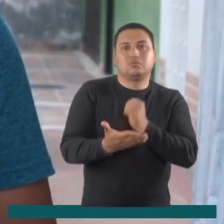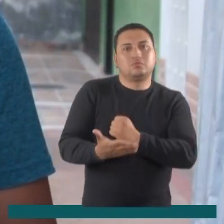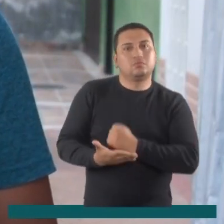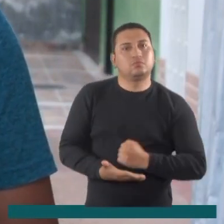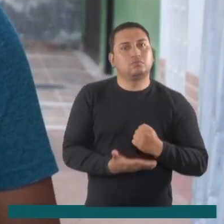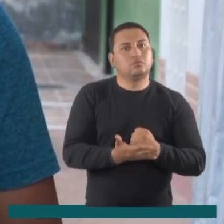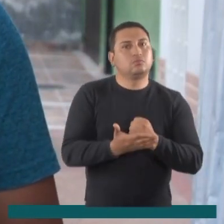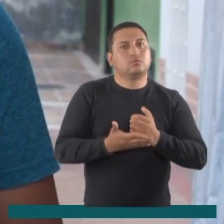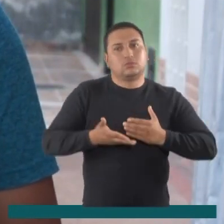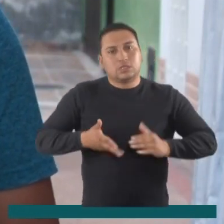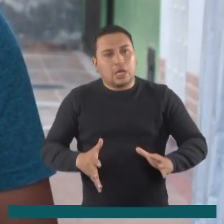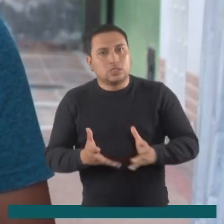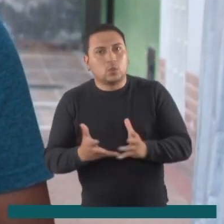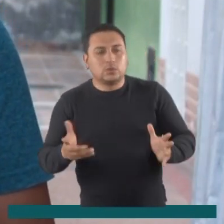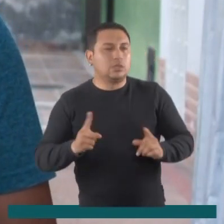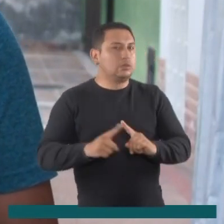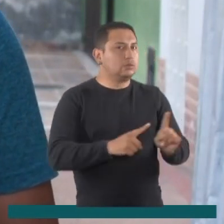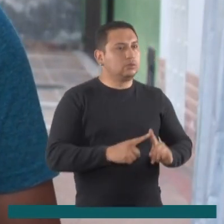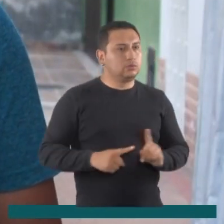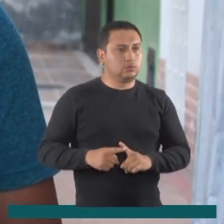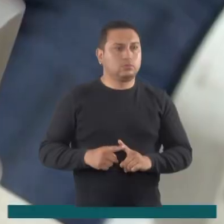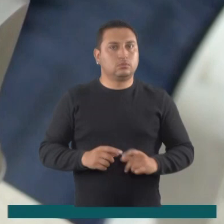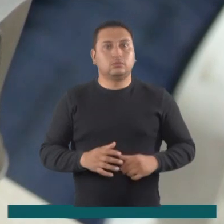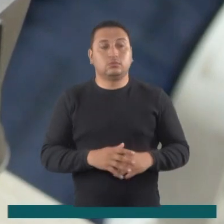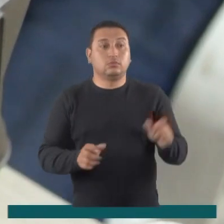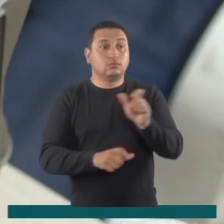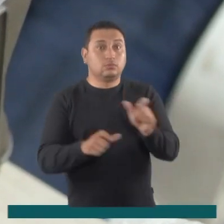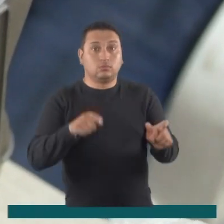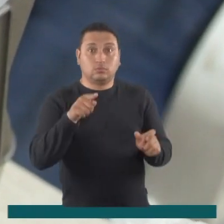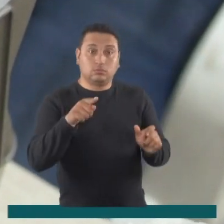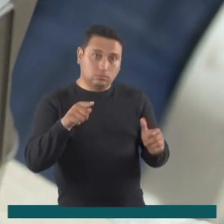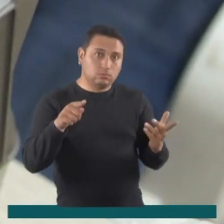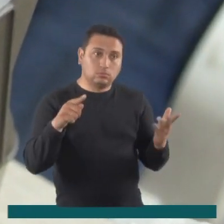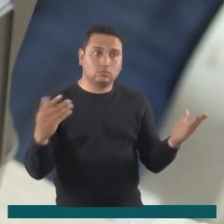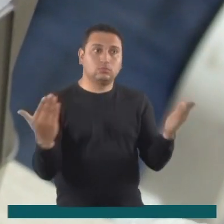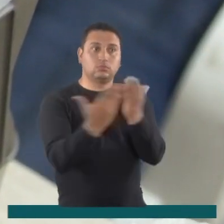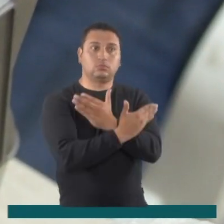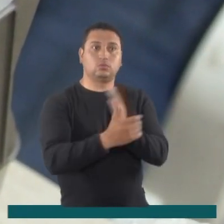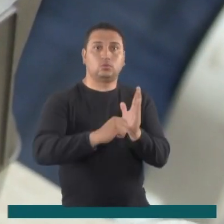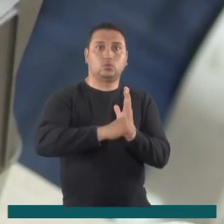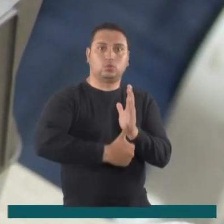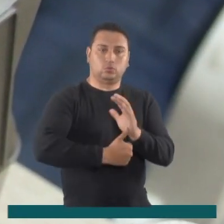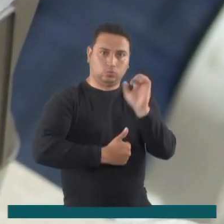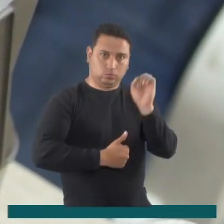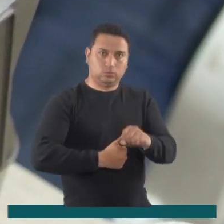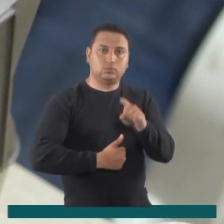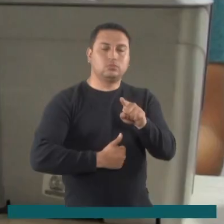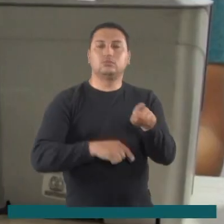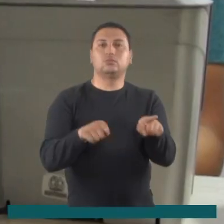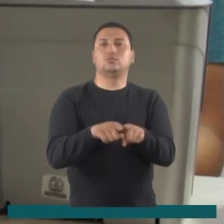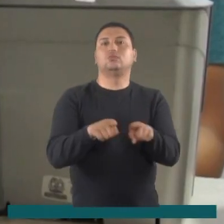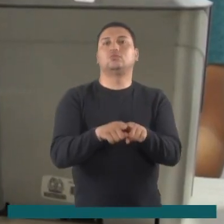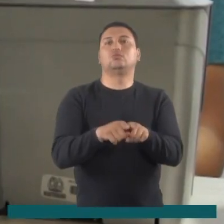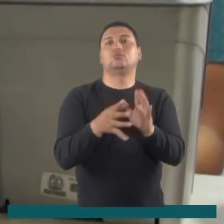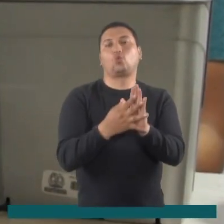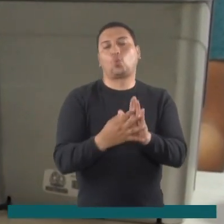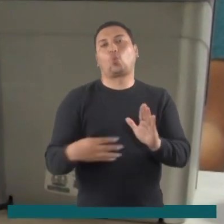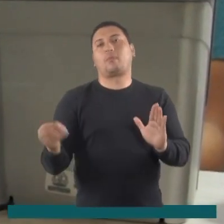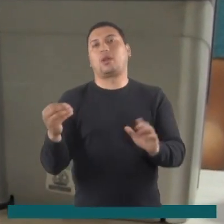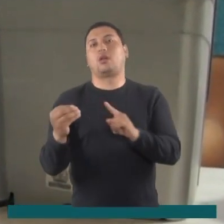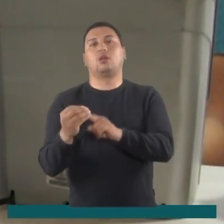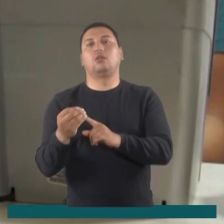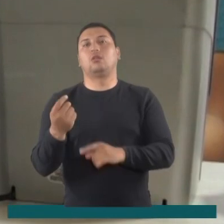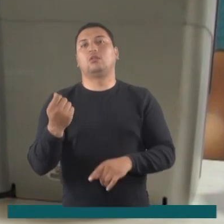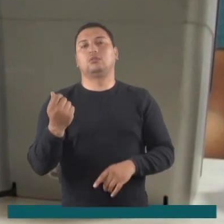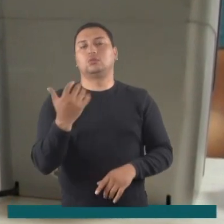lo que necesitan para la gente de ese sector. Quienes deseen realizar el cambio de cédula lo podrán hacer como trámite de duplicado,